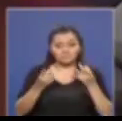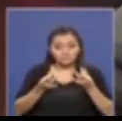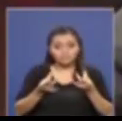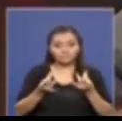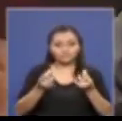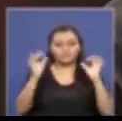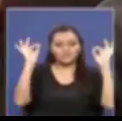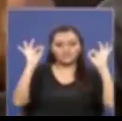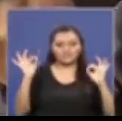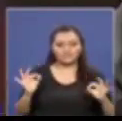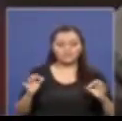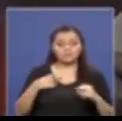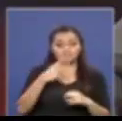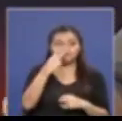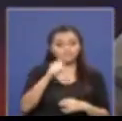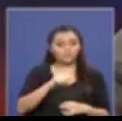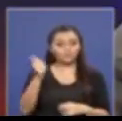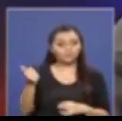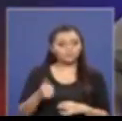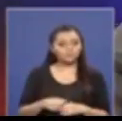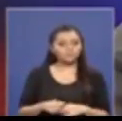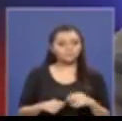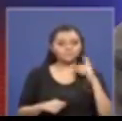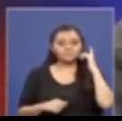eficiencia energética? Ponme la anterior.